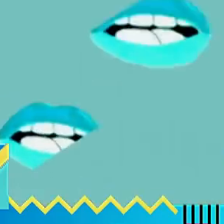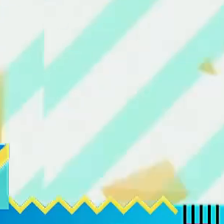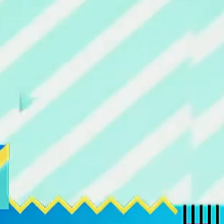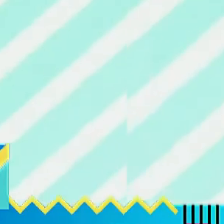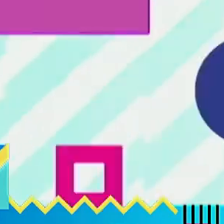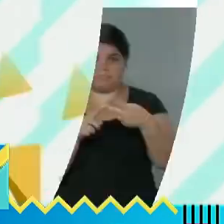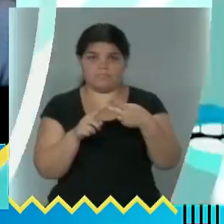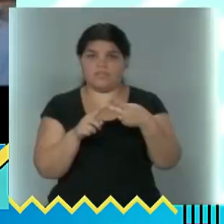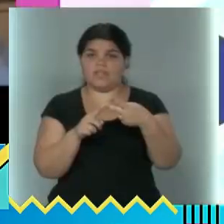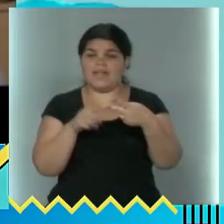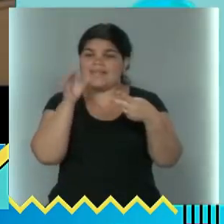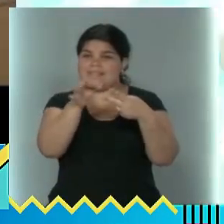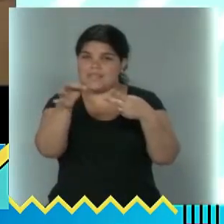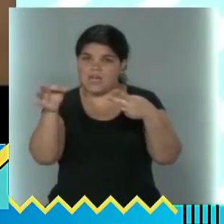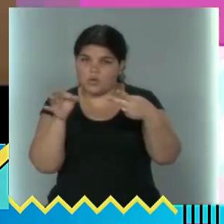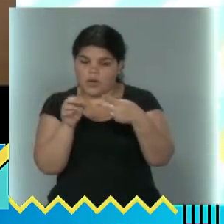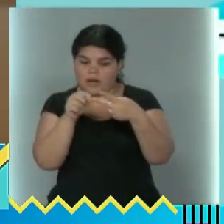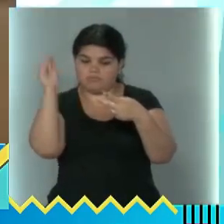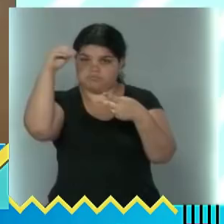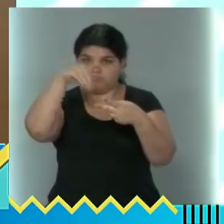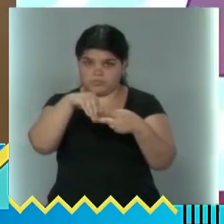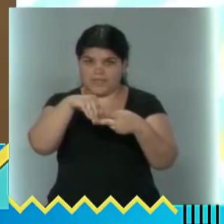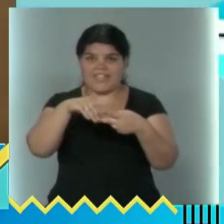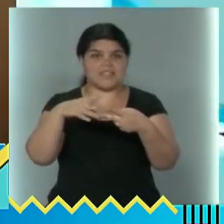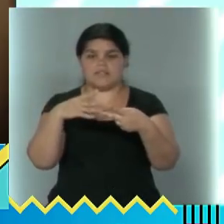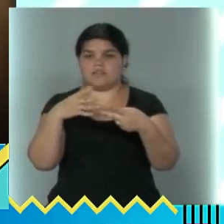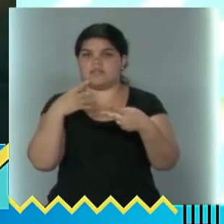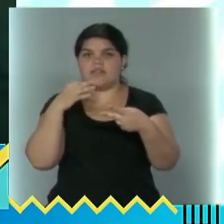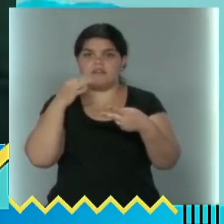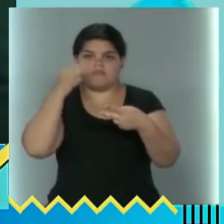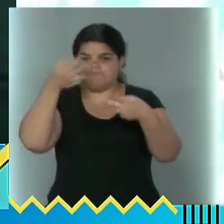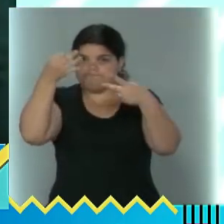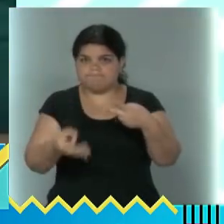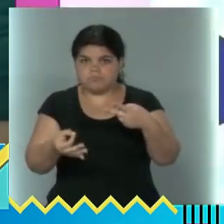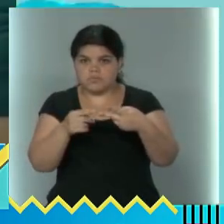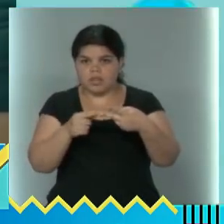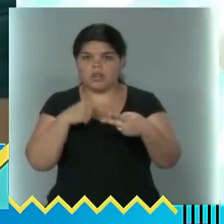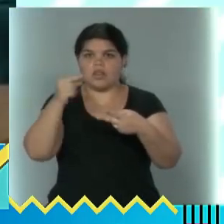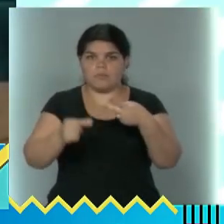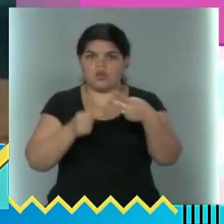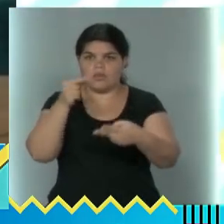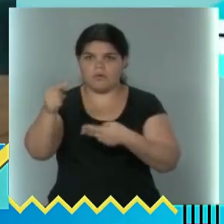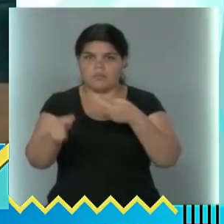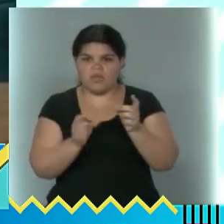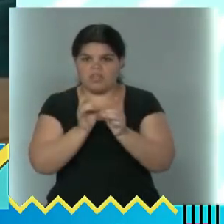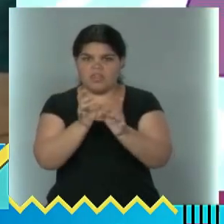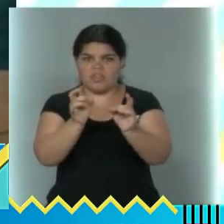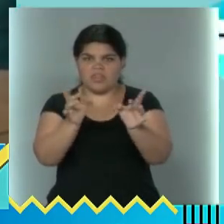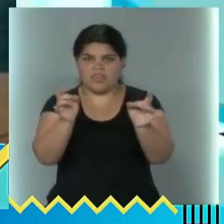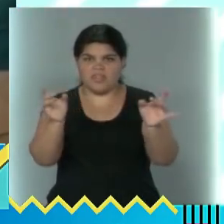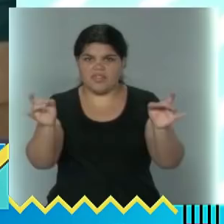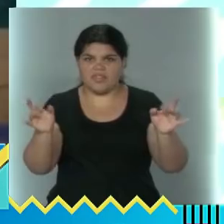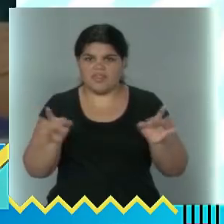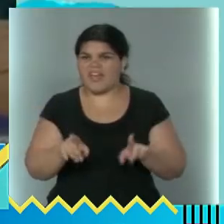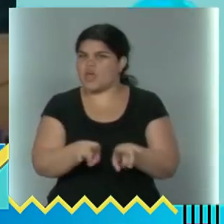las células que habían infiltrado, que en teoría estaban sanas, con el tiempo se fueron afectando también, como que hubiese un mecanismo